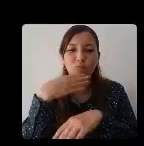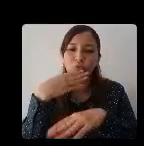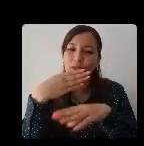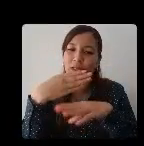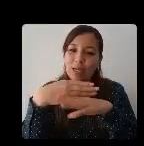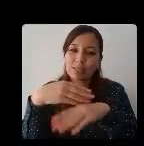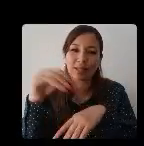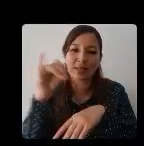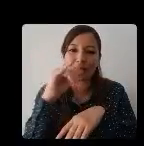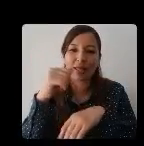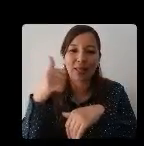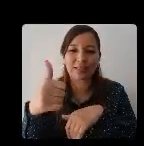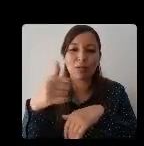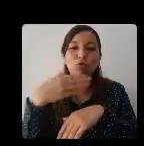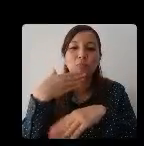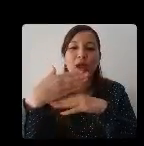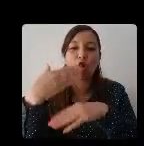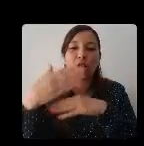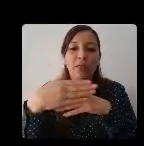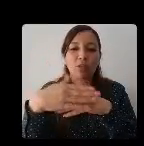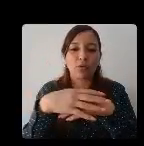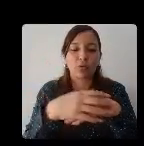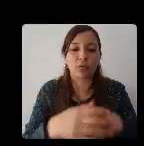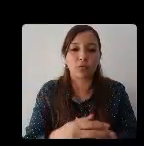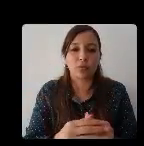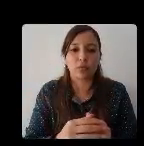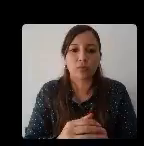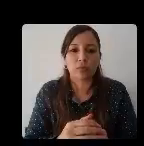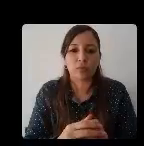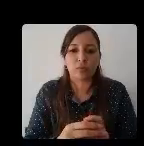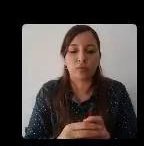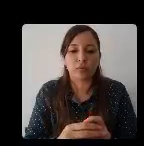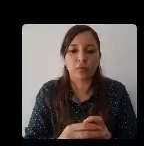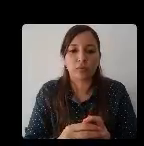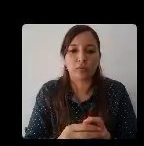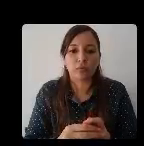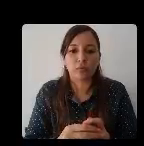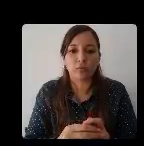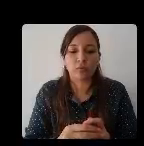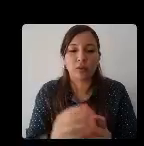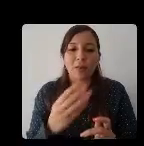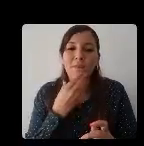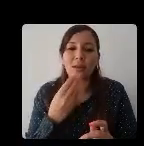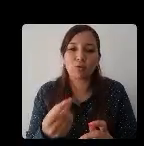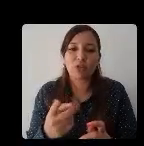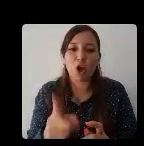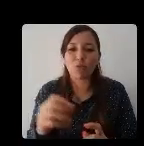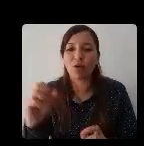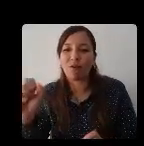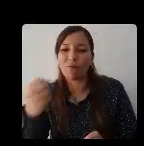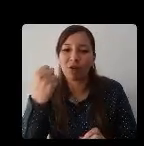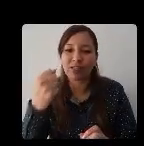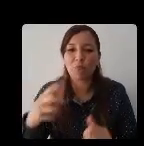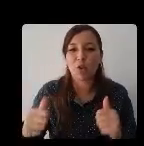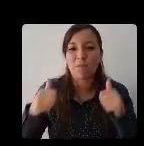ese entusiasmo y esa motivación que tienes por cada vez mejorar, aprovechar para, porque finalmente